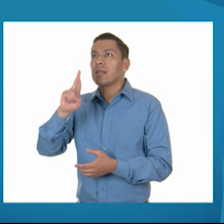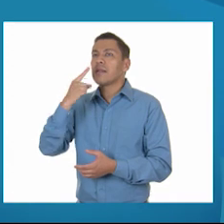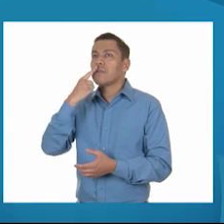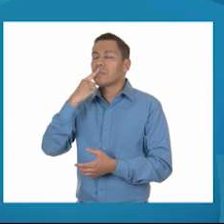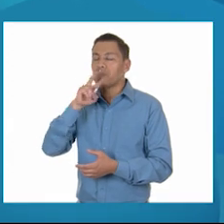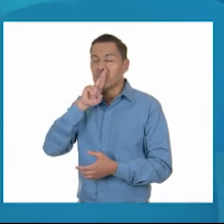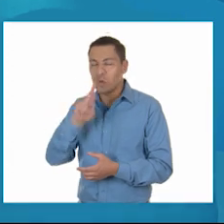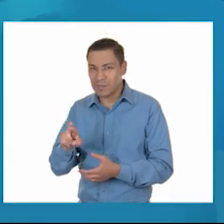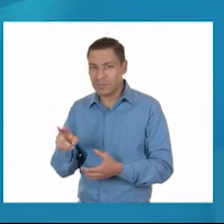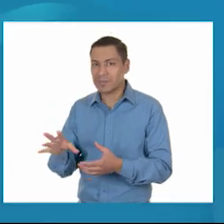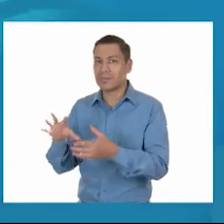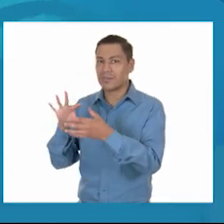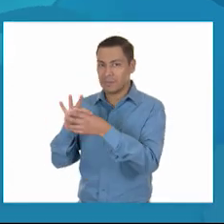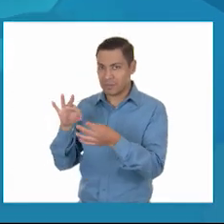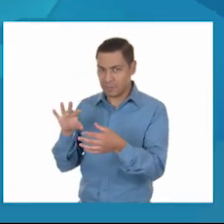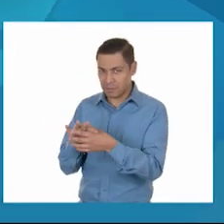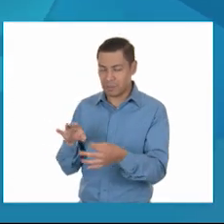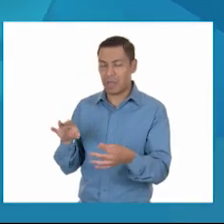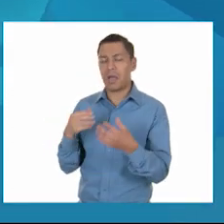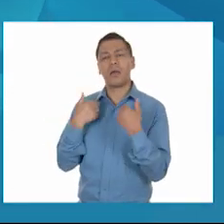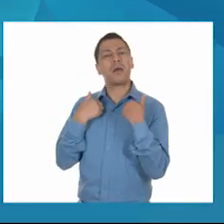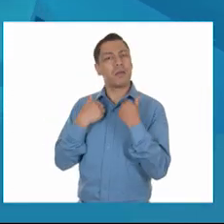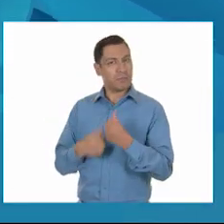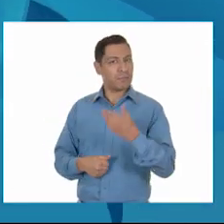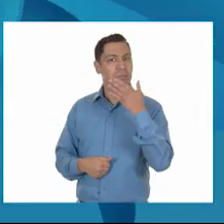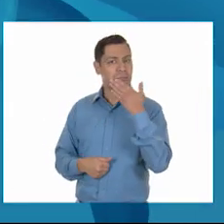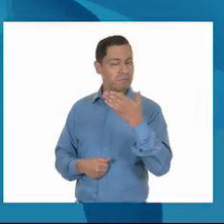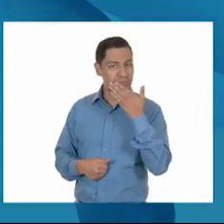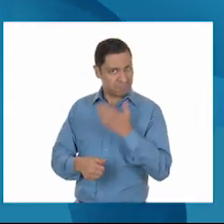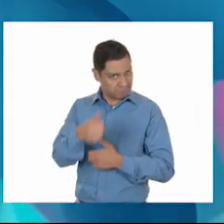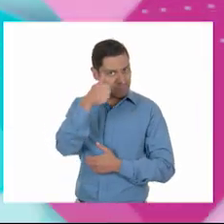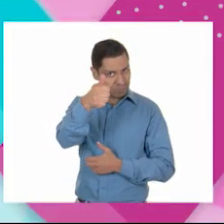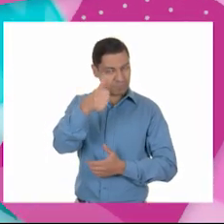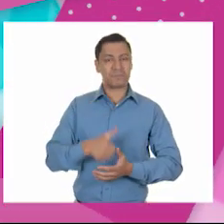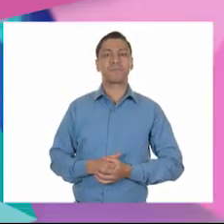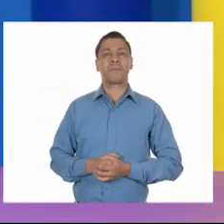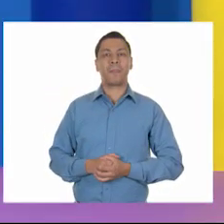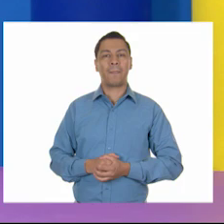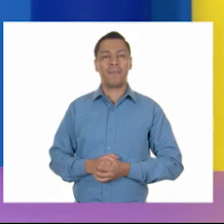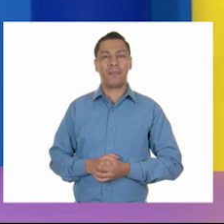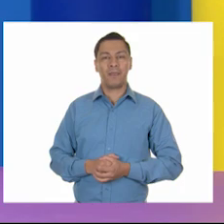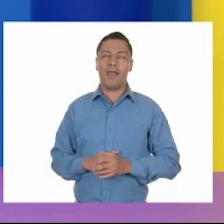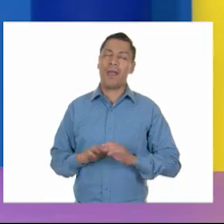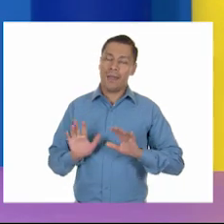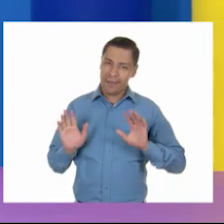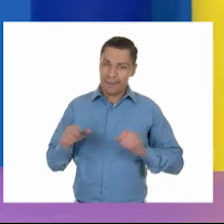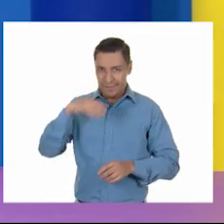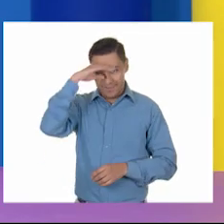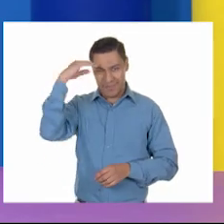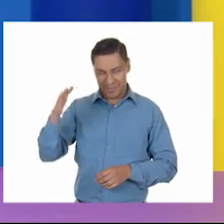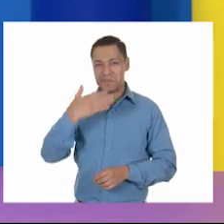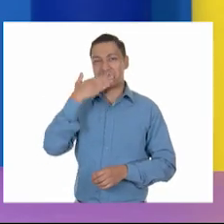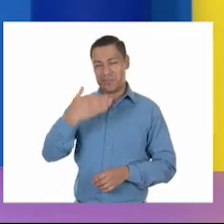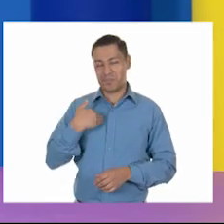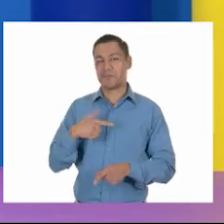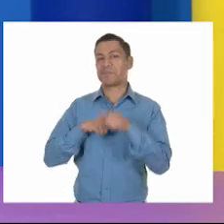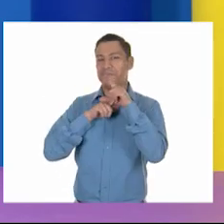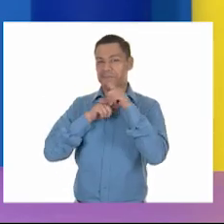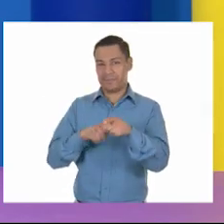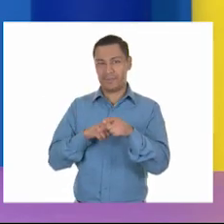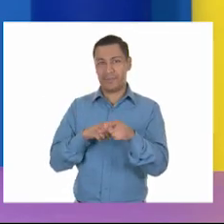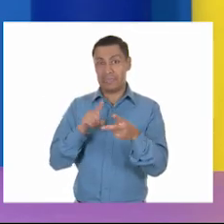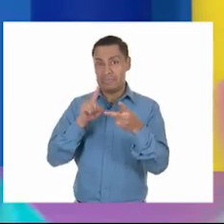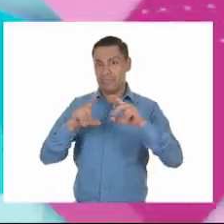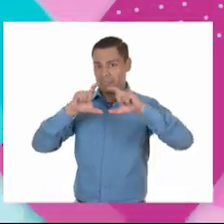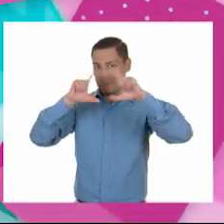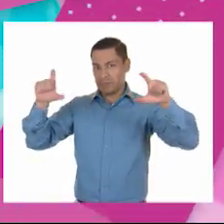dijo. Sí, Raulito, hasta aquí va muy bien. Muy bien. Bueno, voy a continuar. El segundo